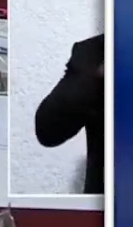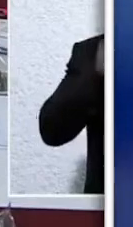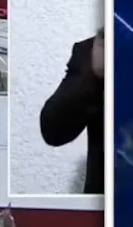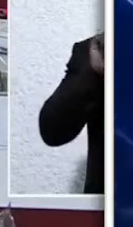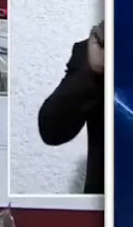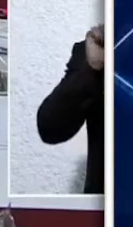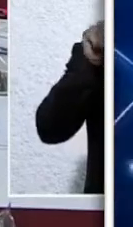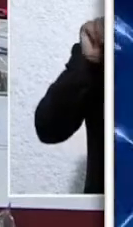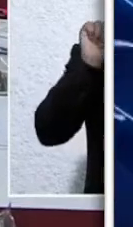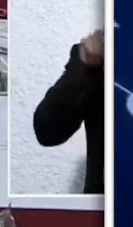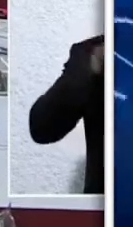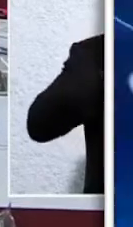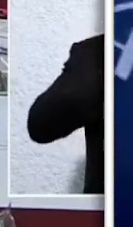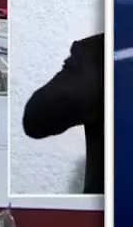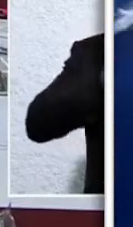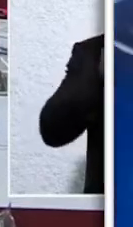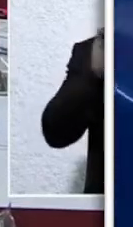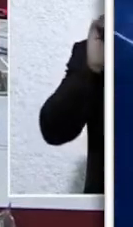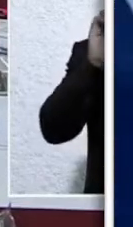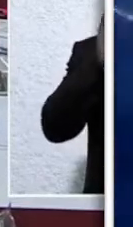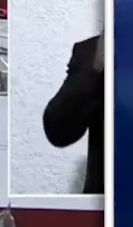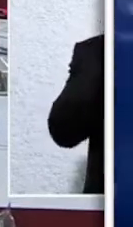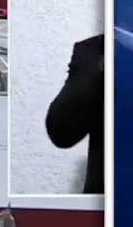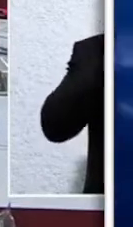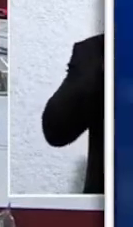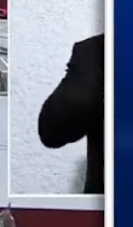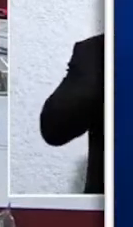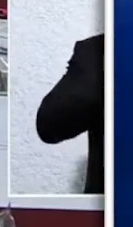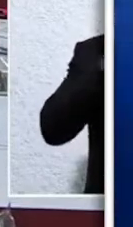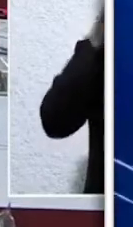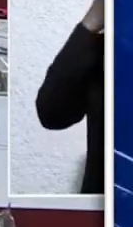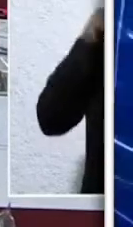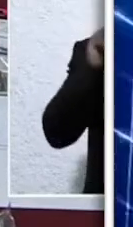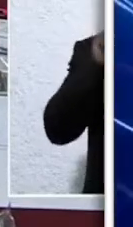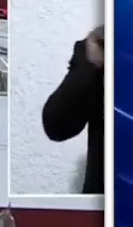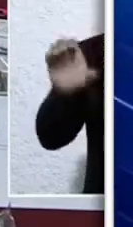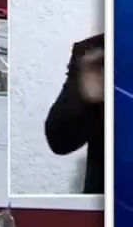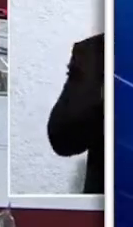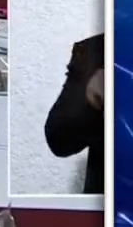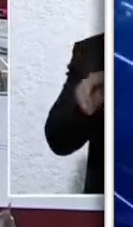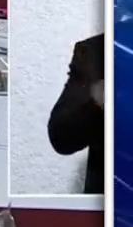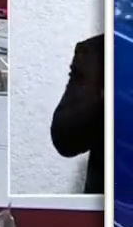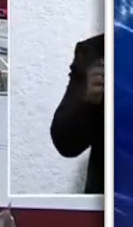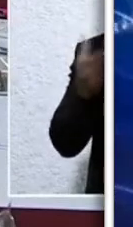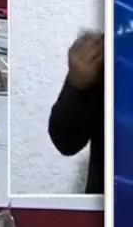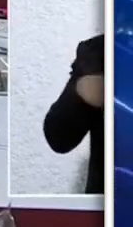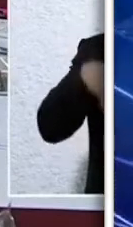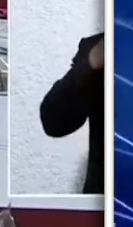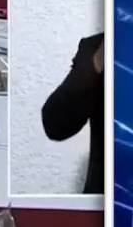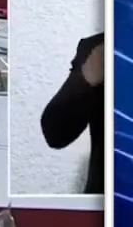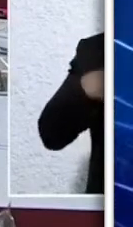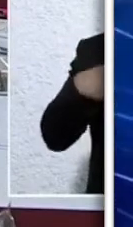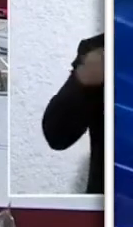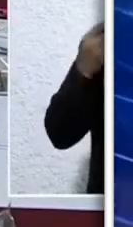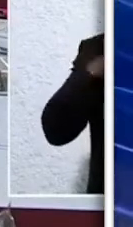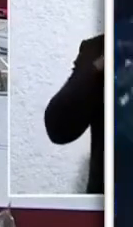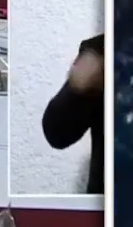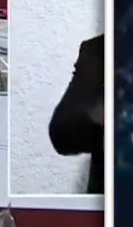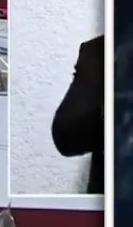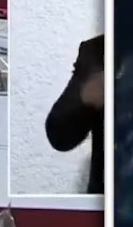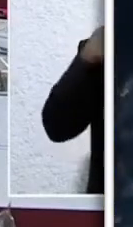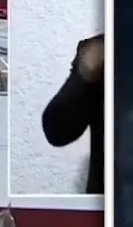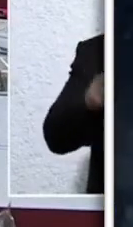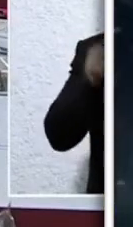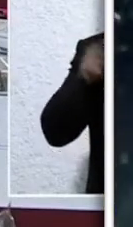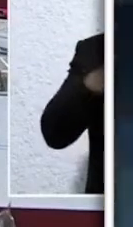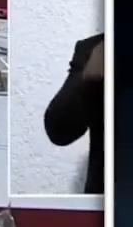Llega en 2022, el presidente llega con una aceptación del 70%, llega como